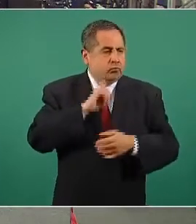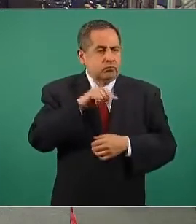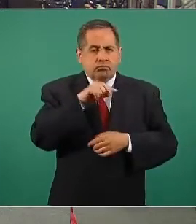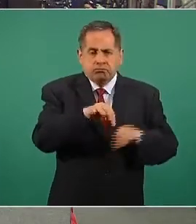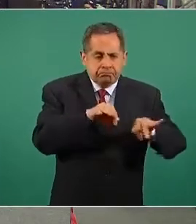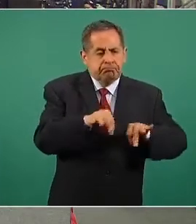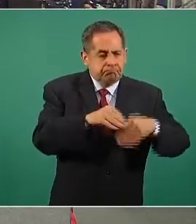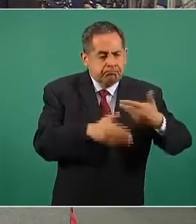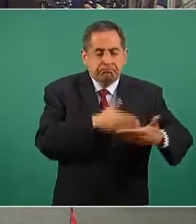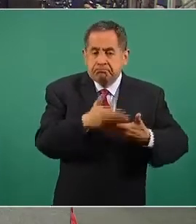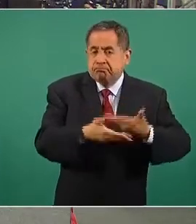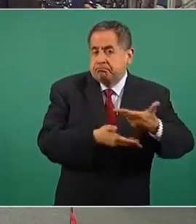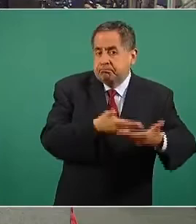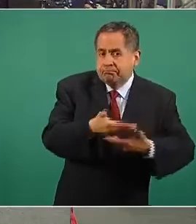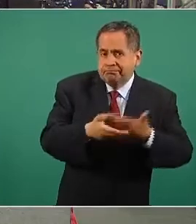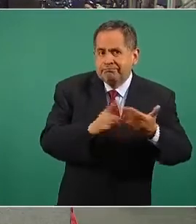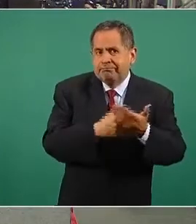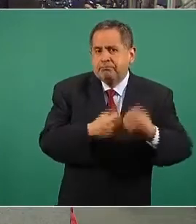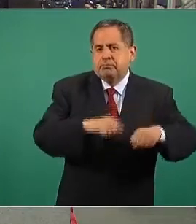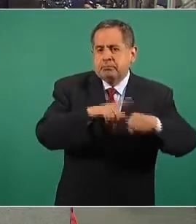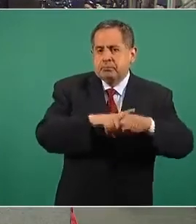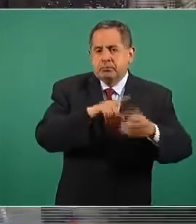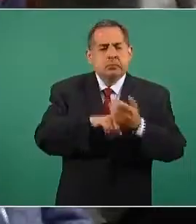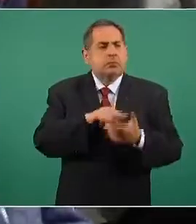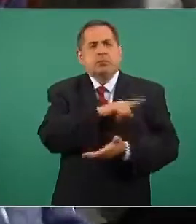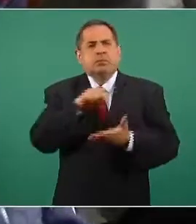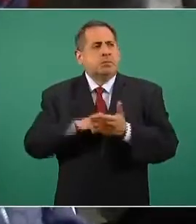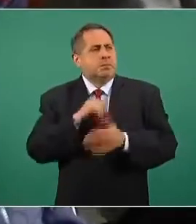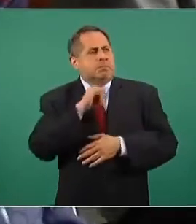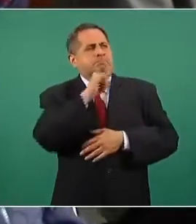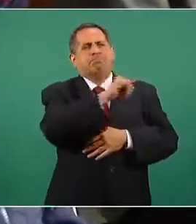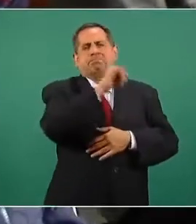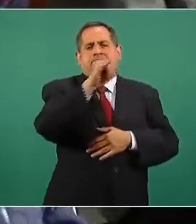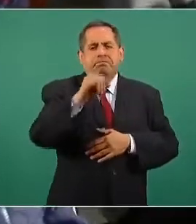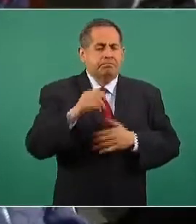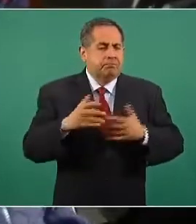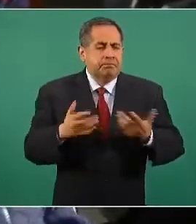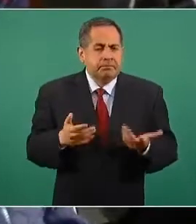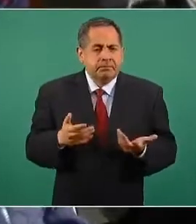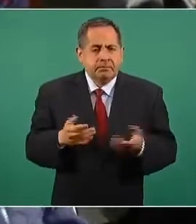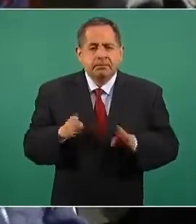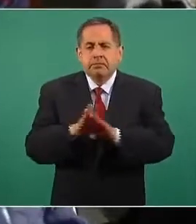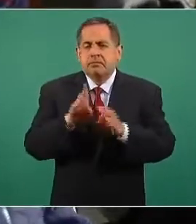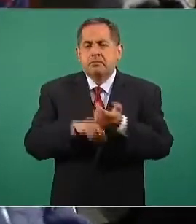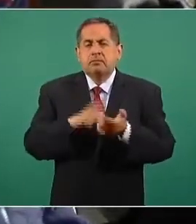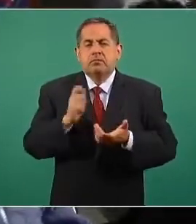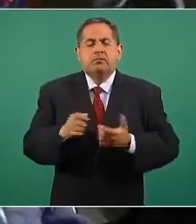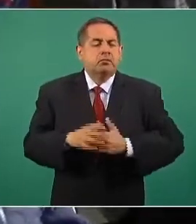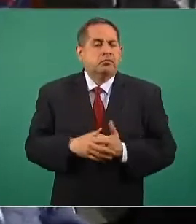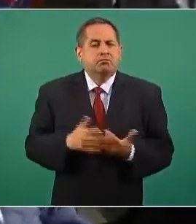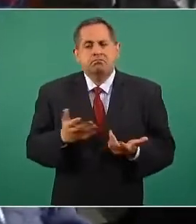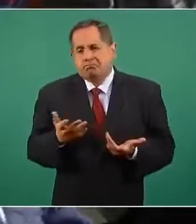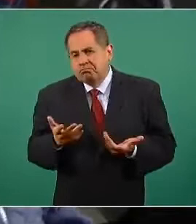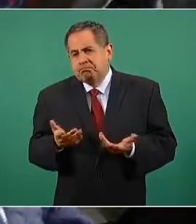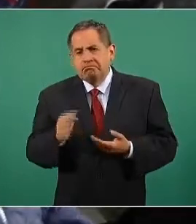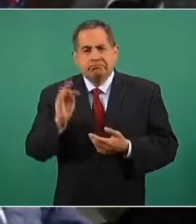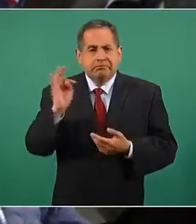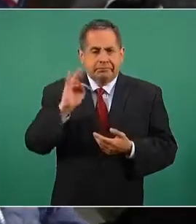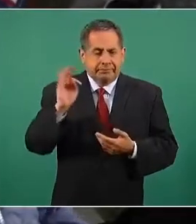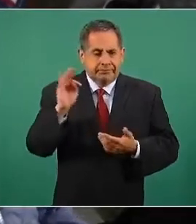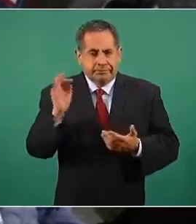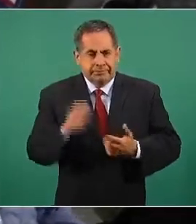servicio social en lugares muy apartados donde se tendría que hacerle una